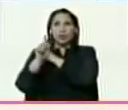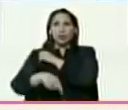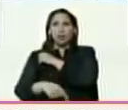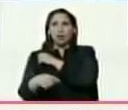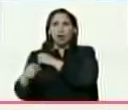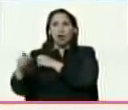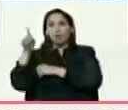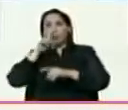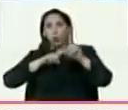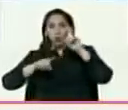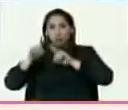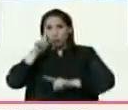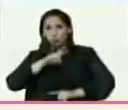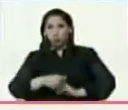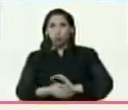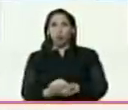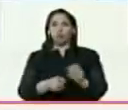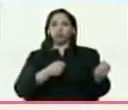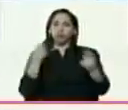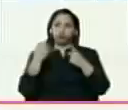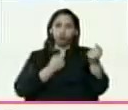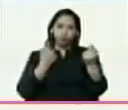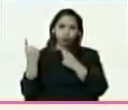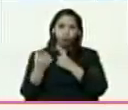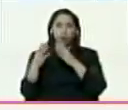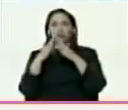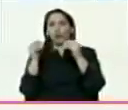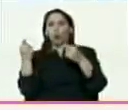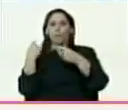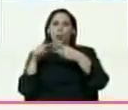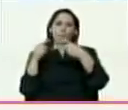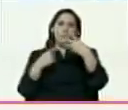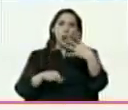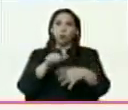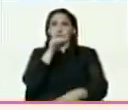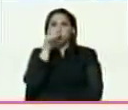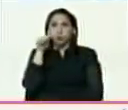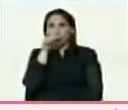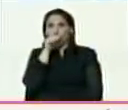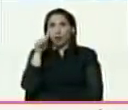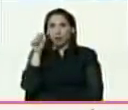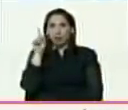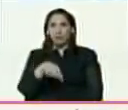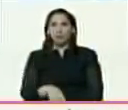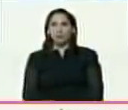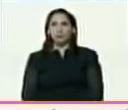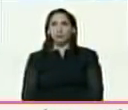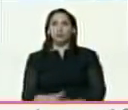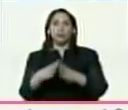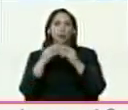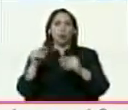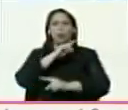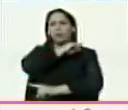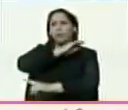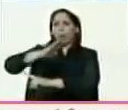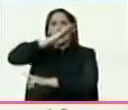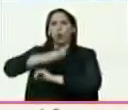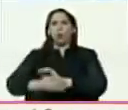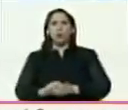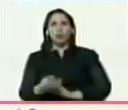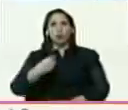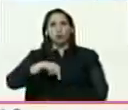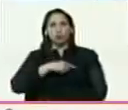prostitución en tráfico de todo tipo de estupefacientes y en todas las denuncias que hemos conocido